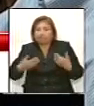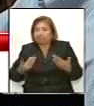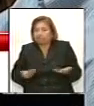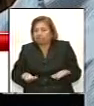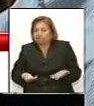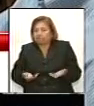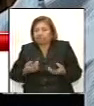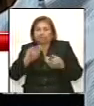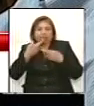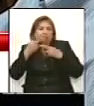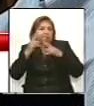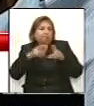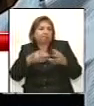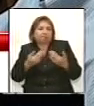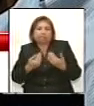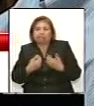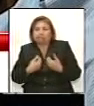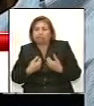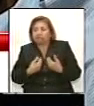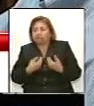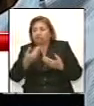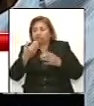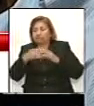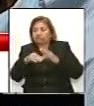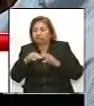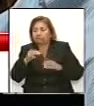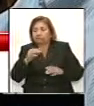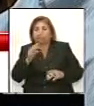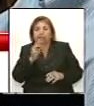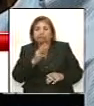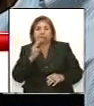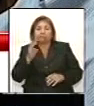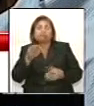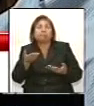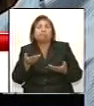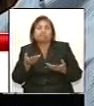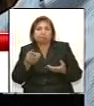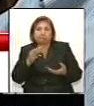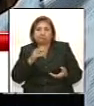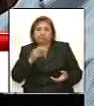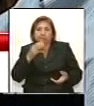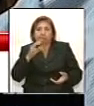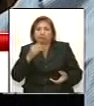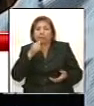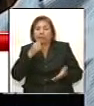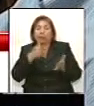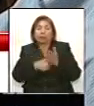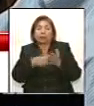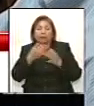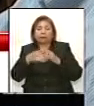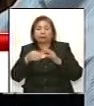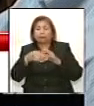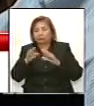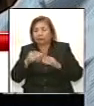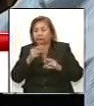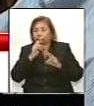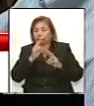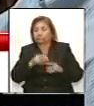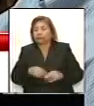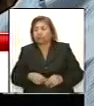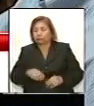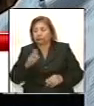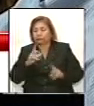caso contestarles porque no han ingresado el correo electrónico donde en este caso se maneja la carta de respuesta